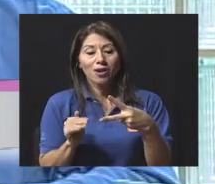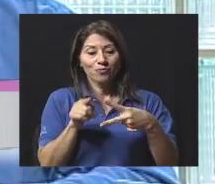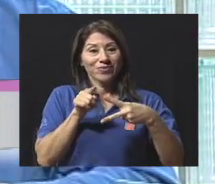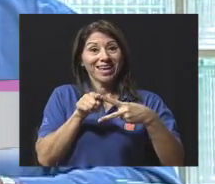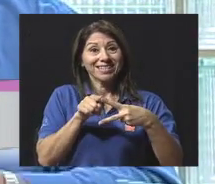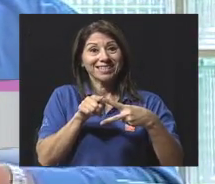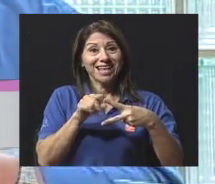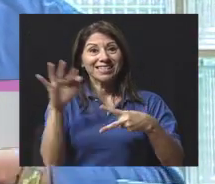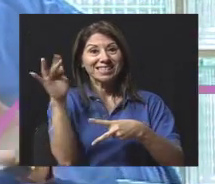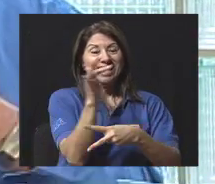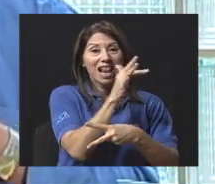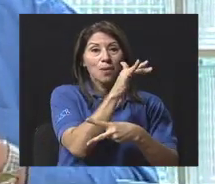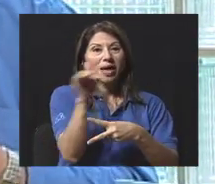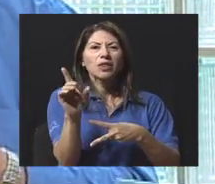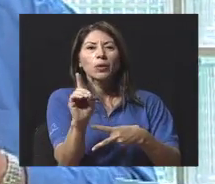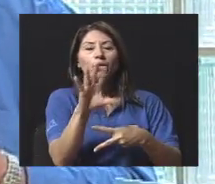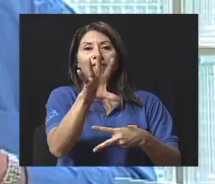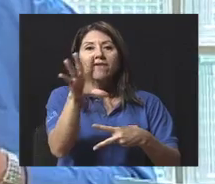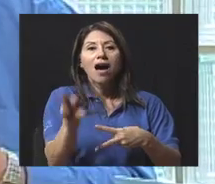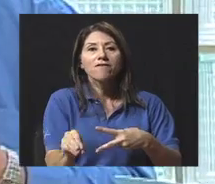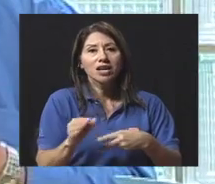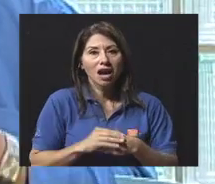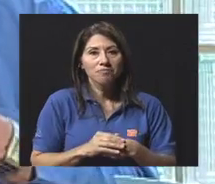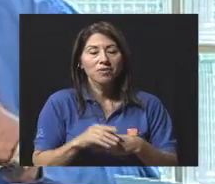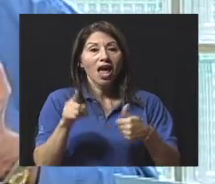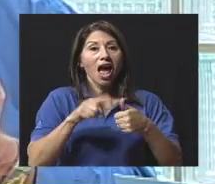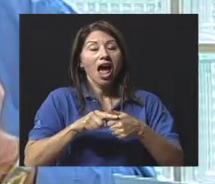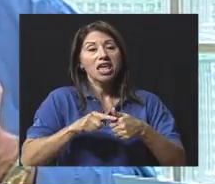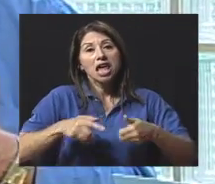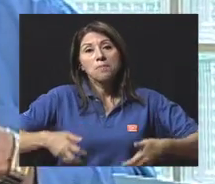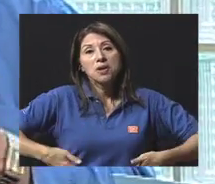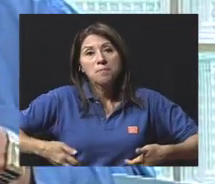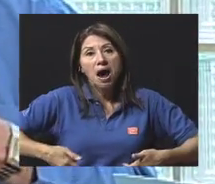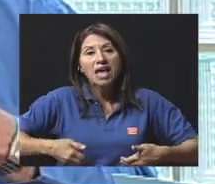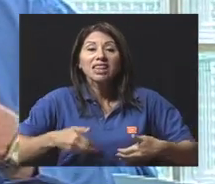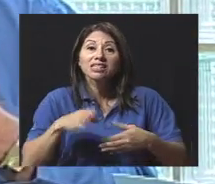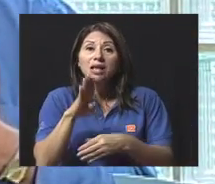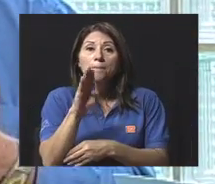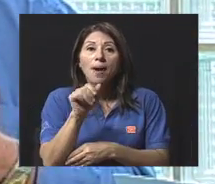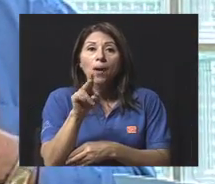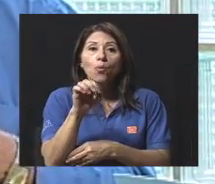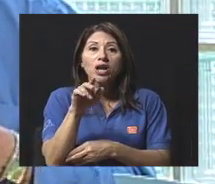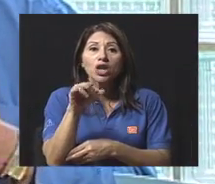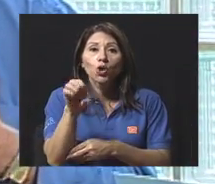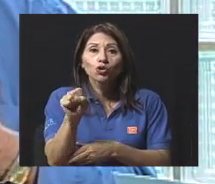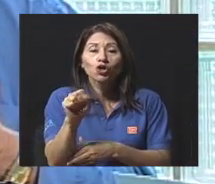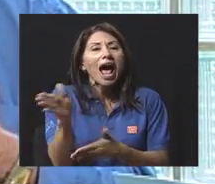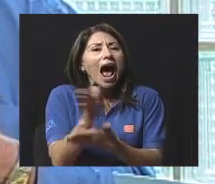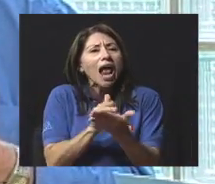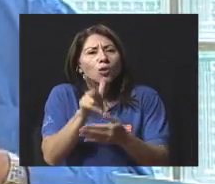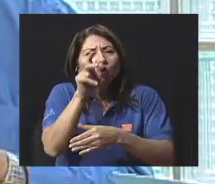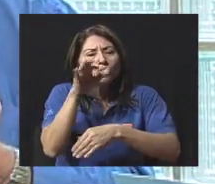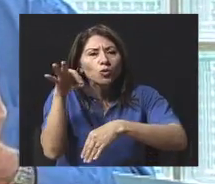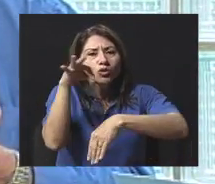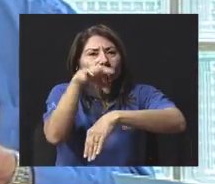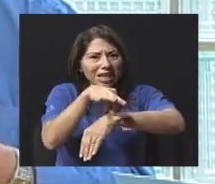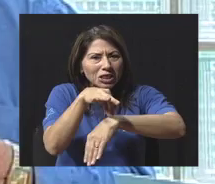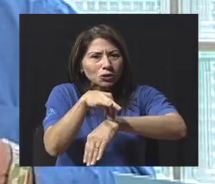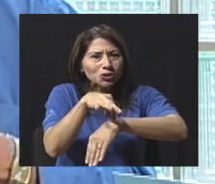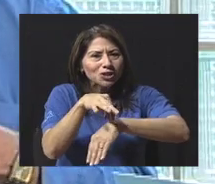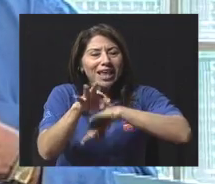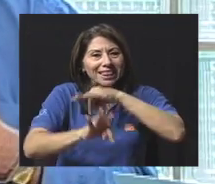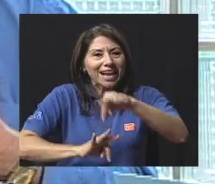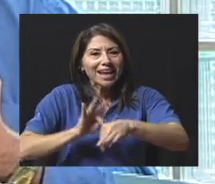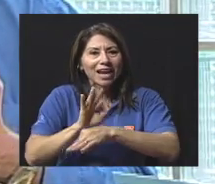participan eh primates bu inus y algunos mosquitos selváticos del género aedes